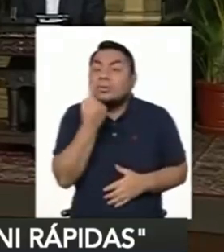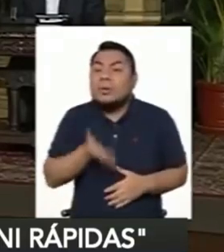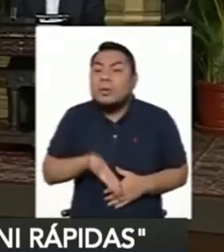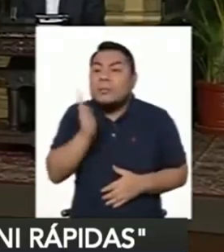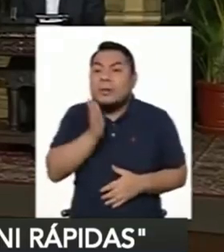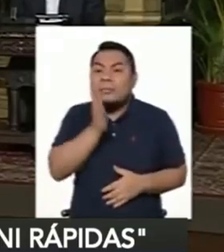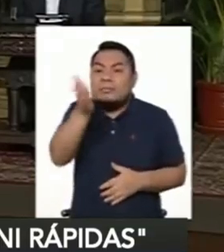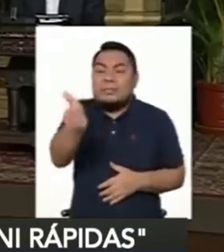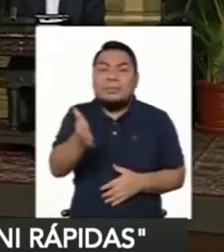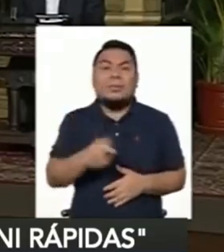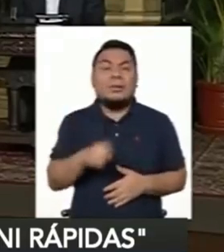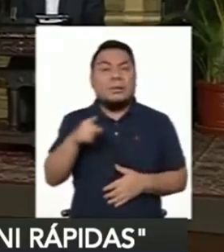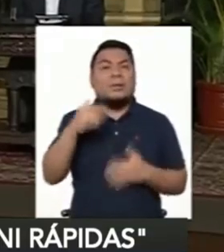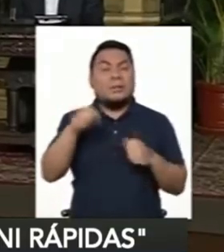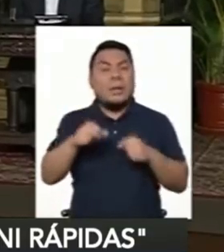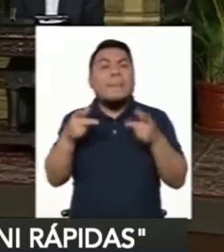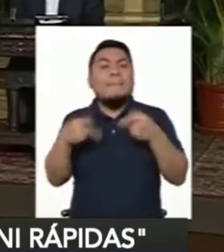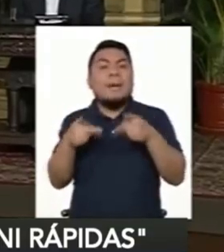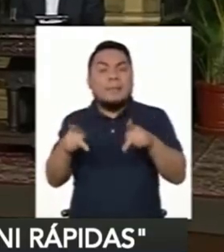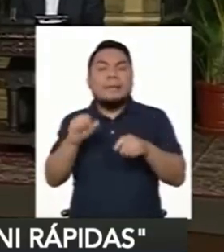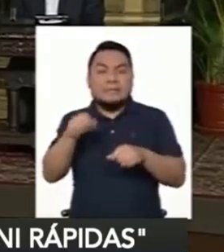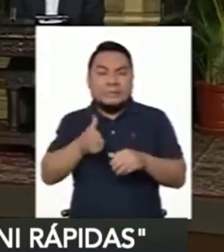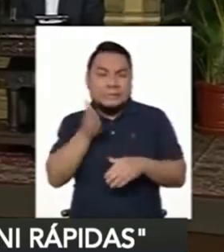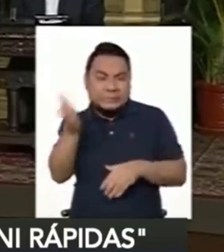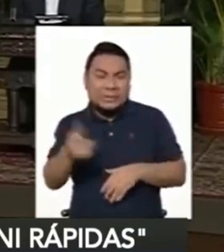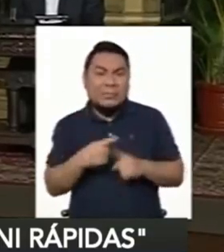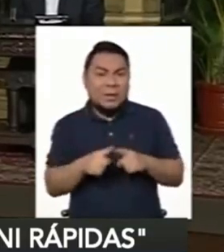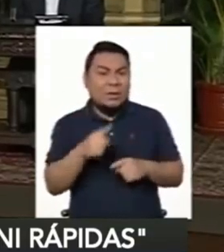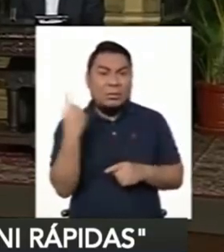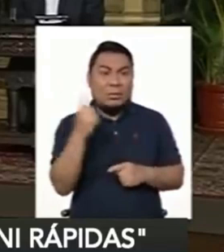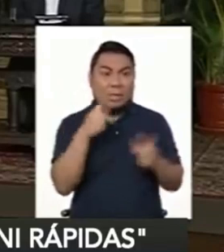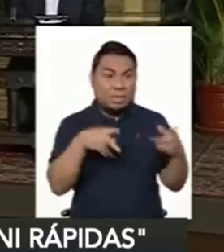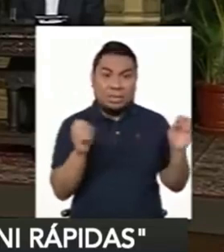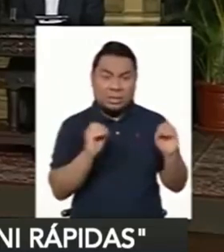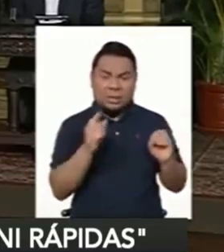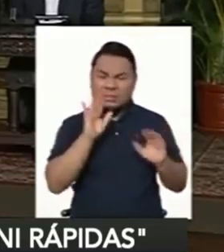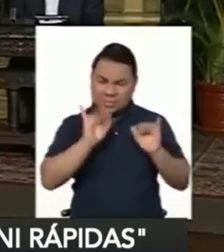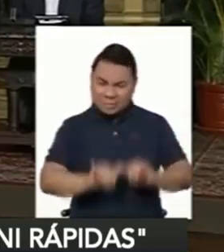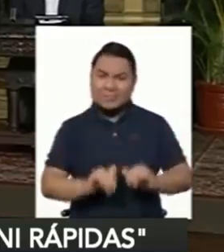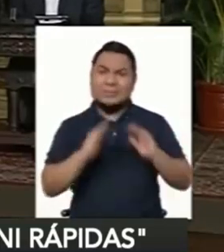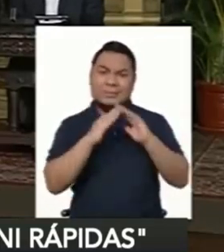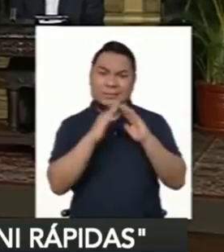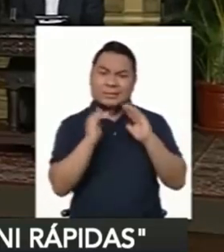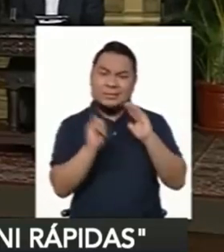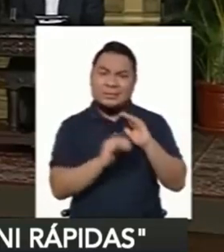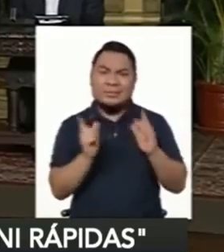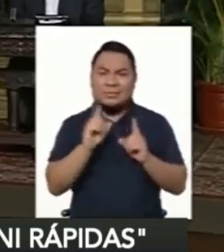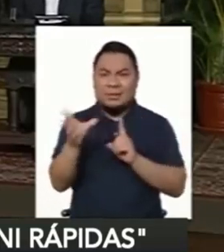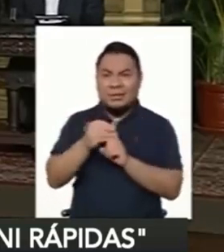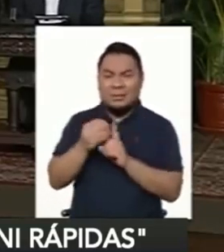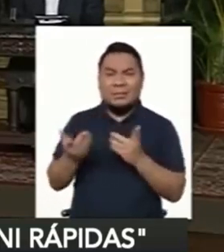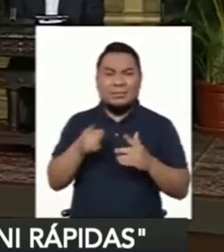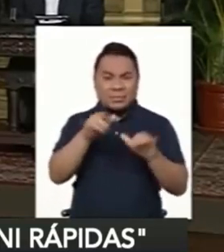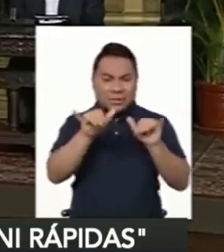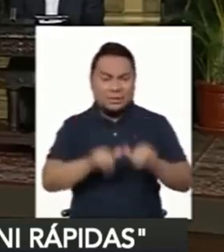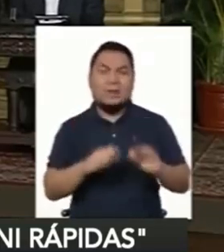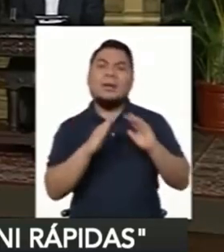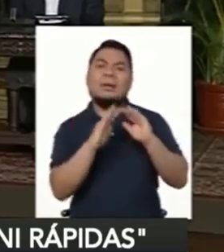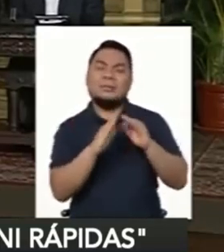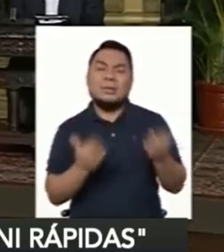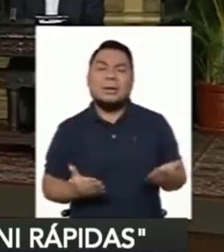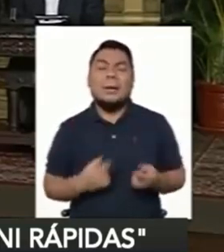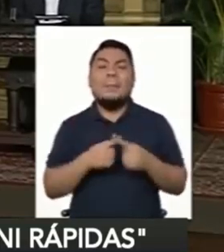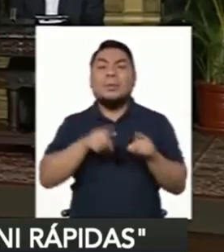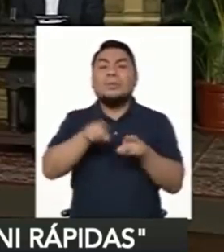las personas que tengan justificación. Los que no, quédense en su vivienda para evitar el contagio. Pero